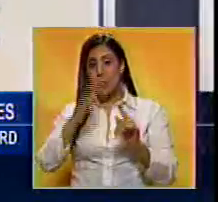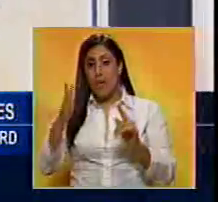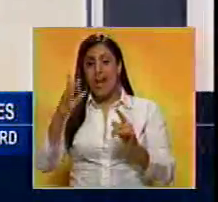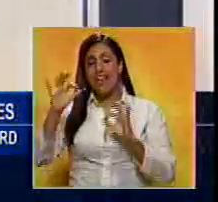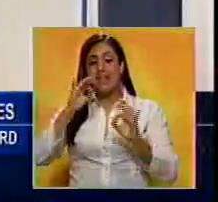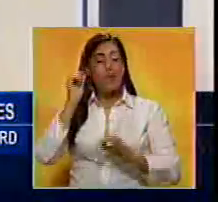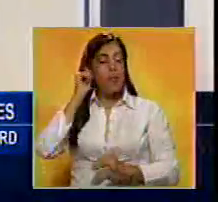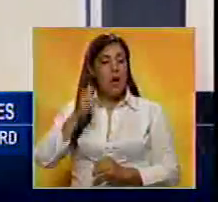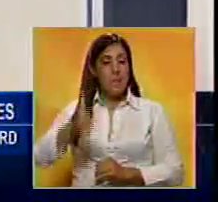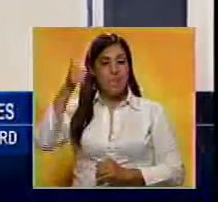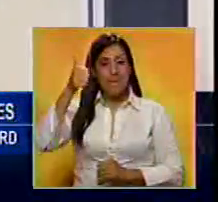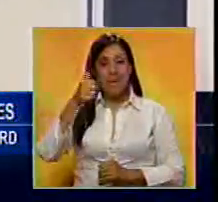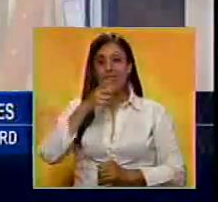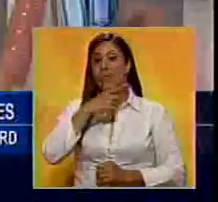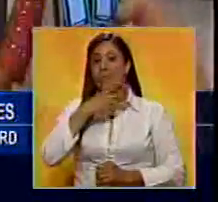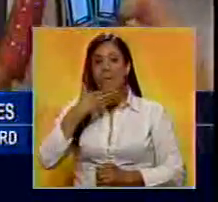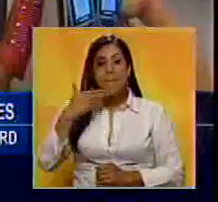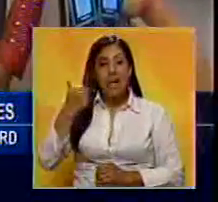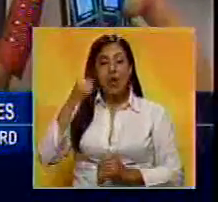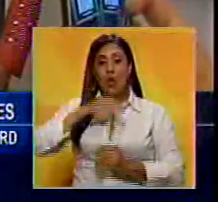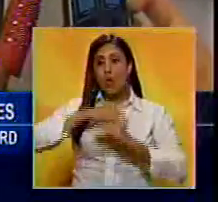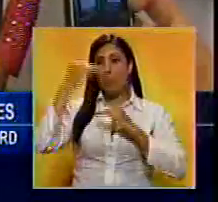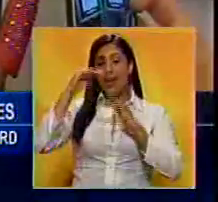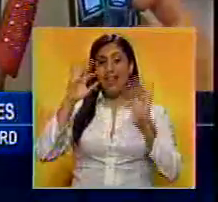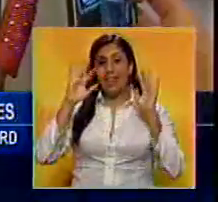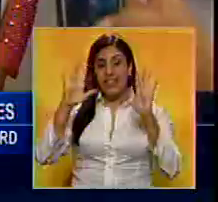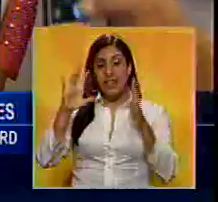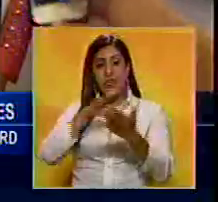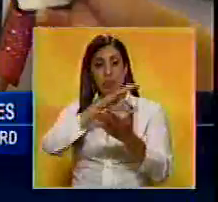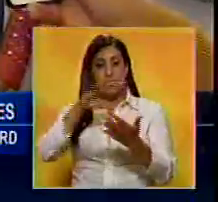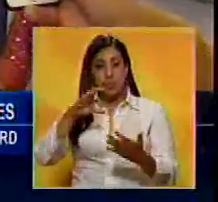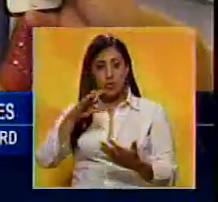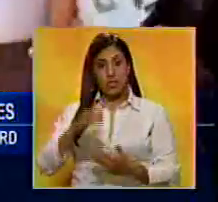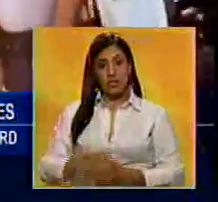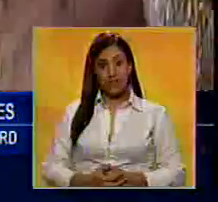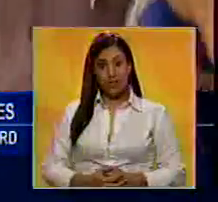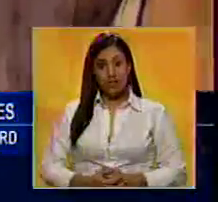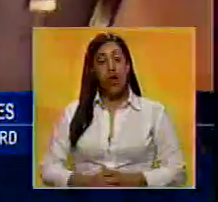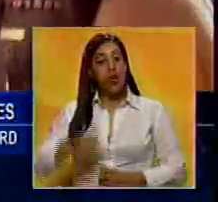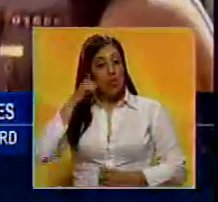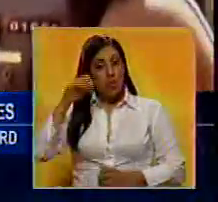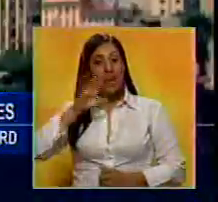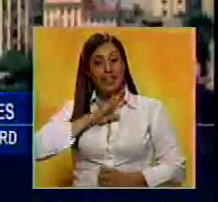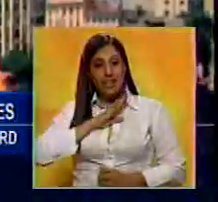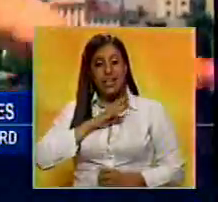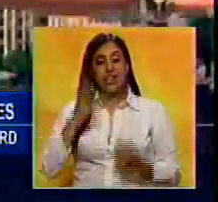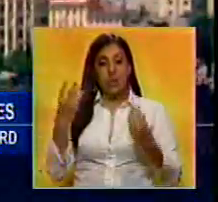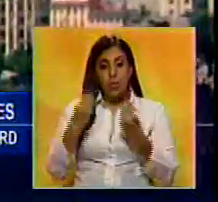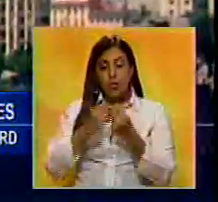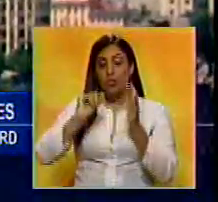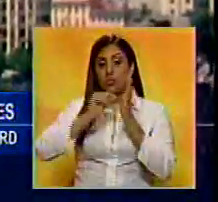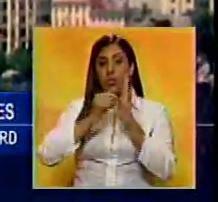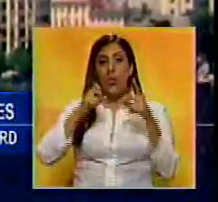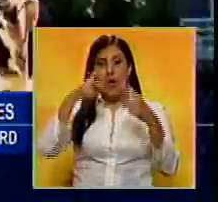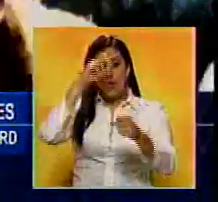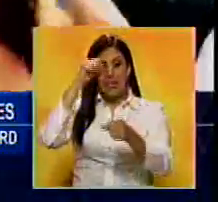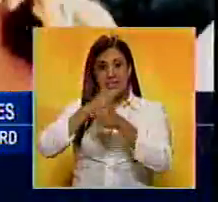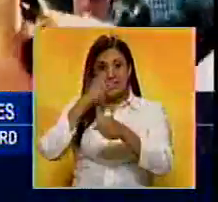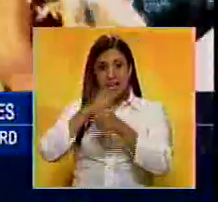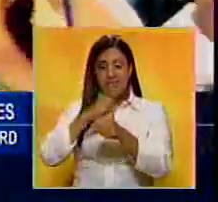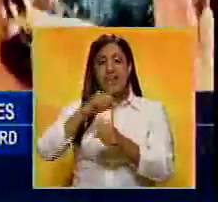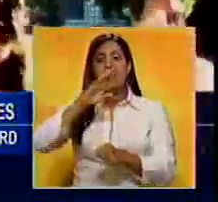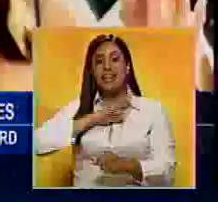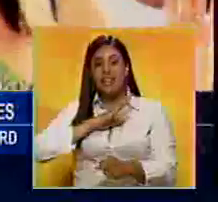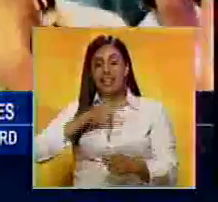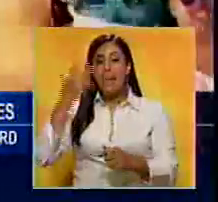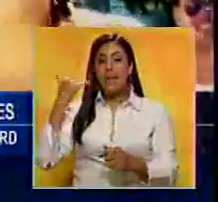es la artista femenina Tropical con más top días en la cartelera musical billboard Olga Tañón y punto es un nuevo trabajo discográfico